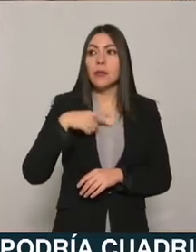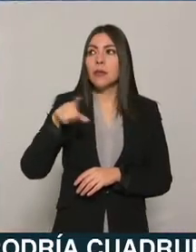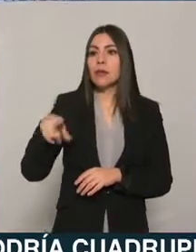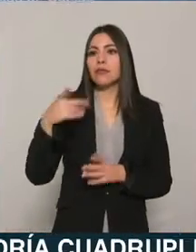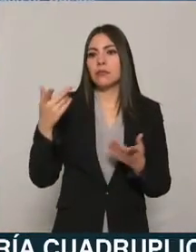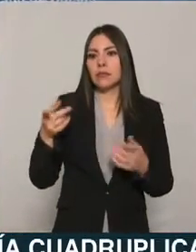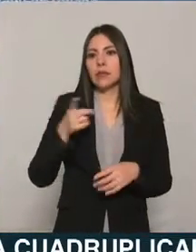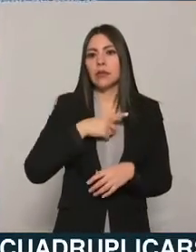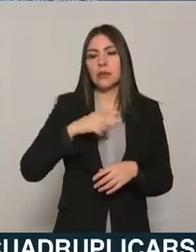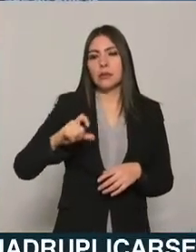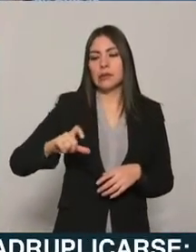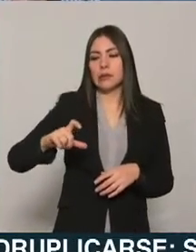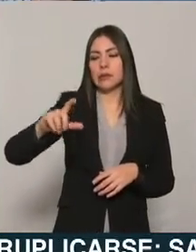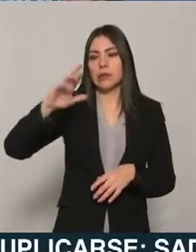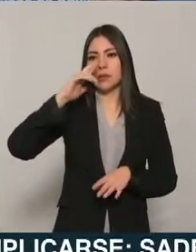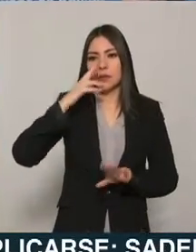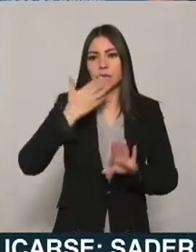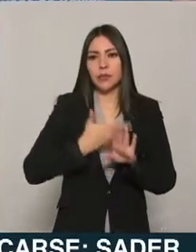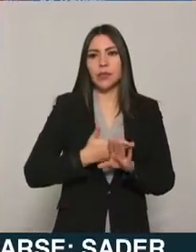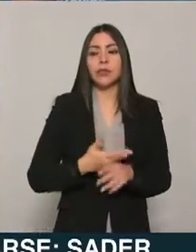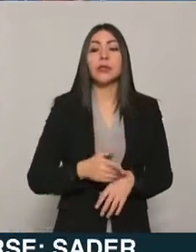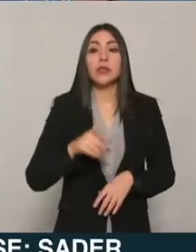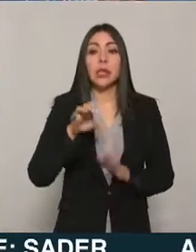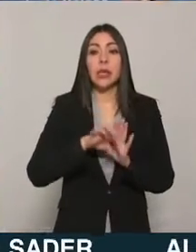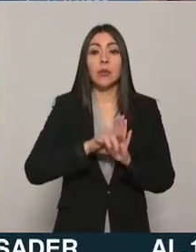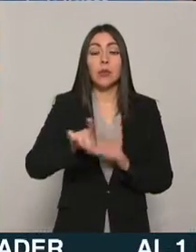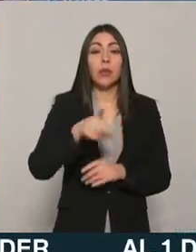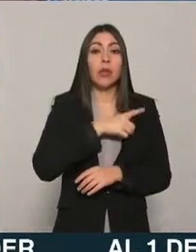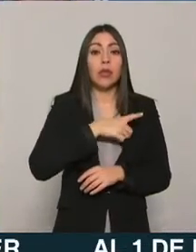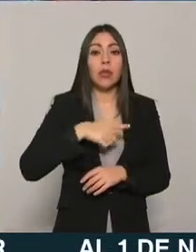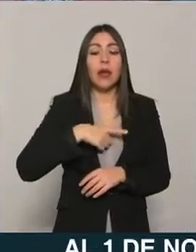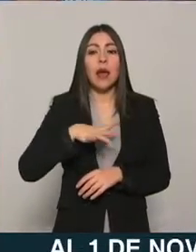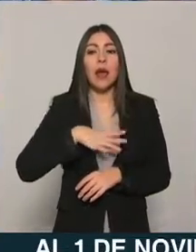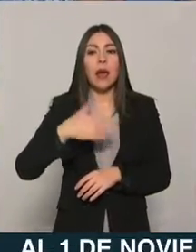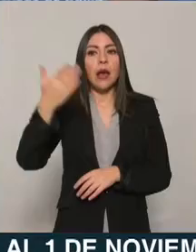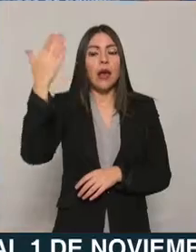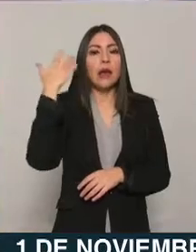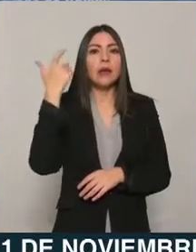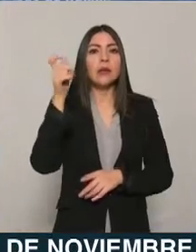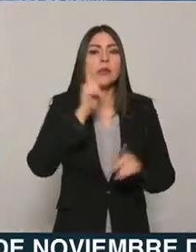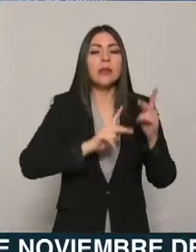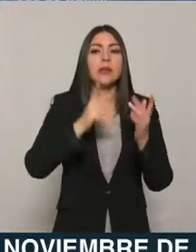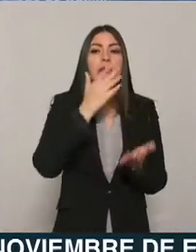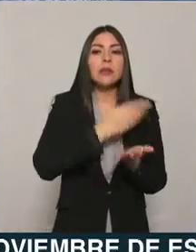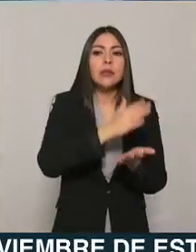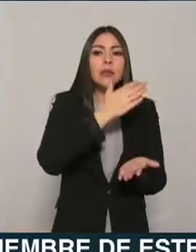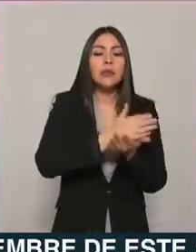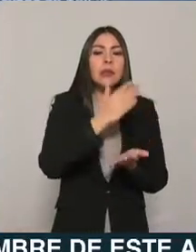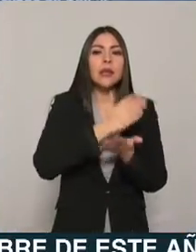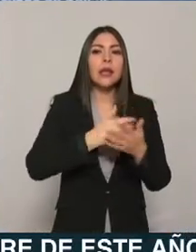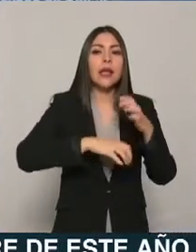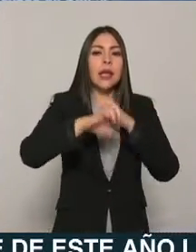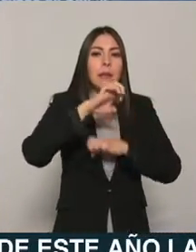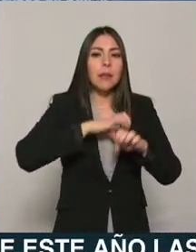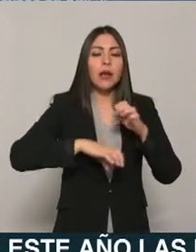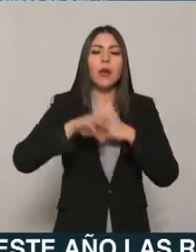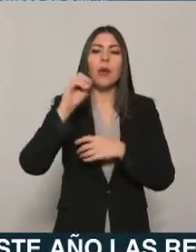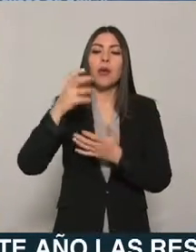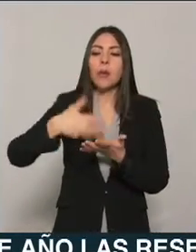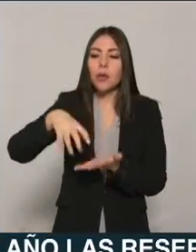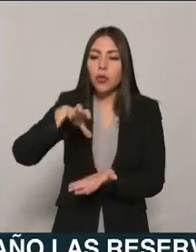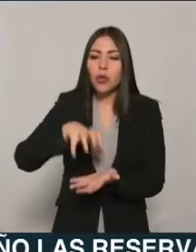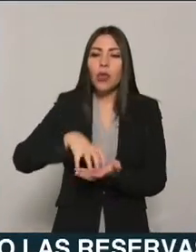responsablemente. Usted aparecerá en el buró si tiene o tuvo algún crédito de consumo empresarial, hipotecario o